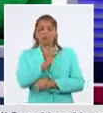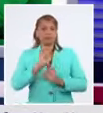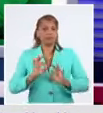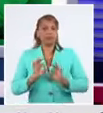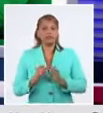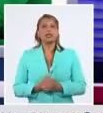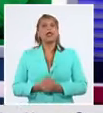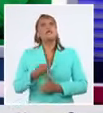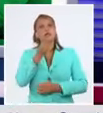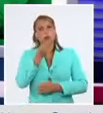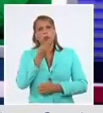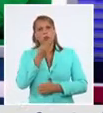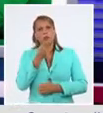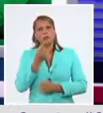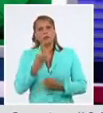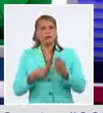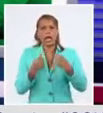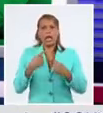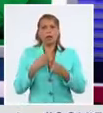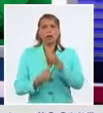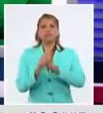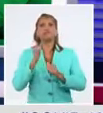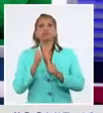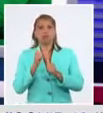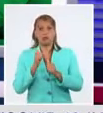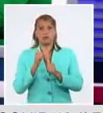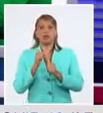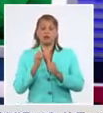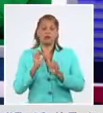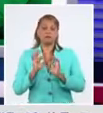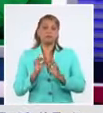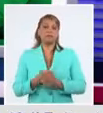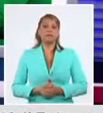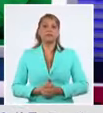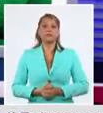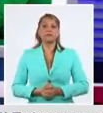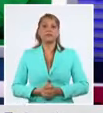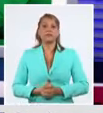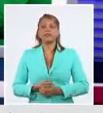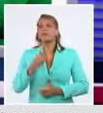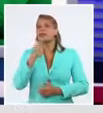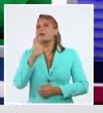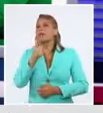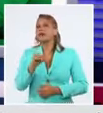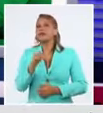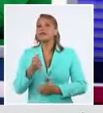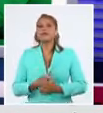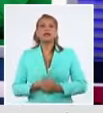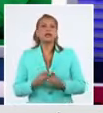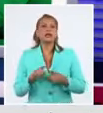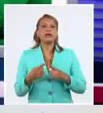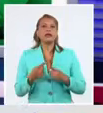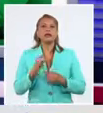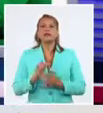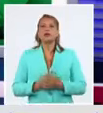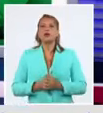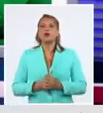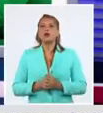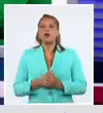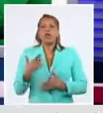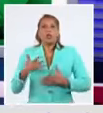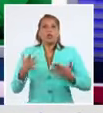pueda presentarse un evento adverso grave. Pudiéramos estar hablando de una anafilaxia, de una